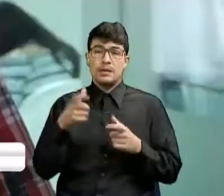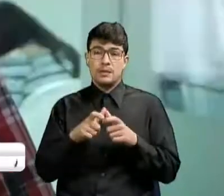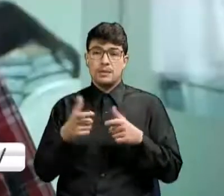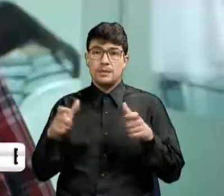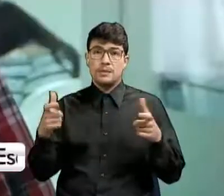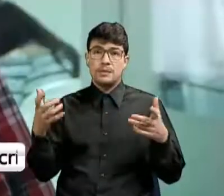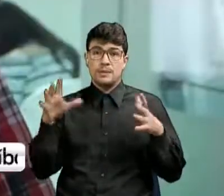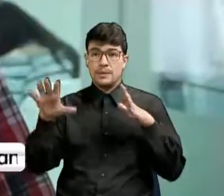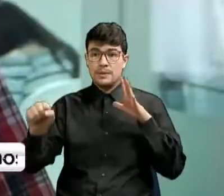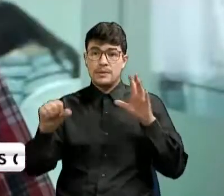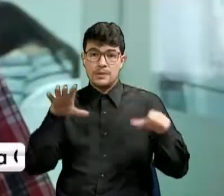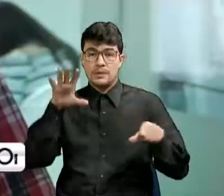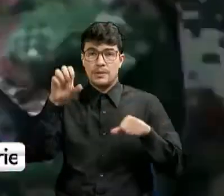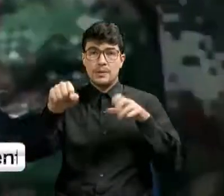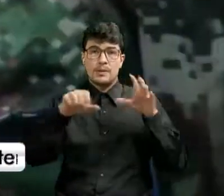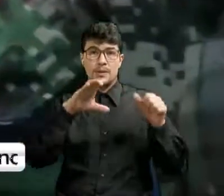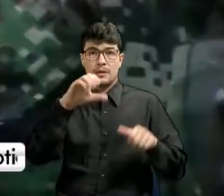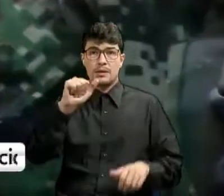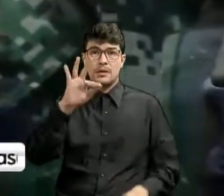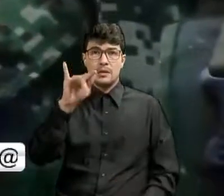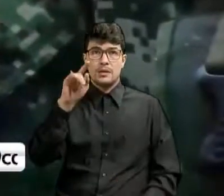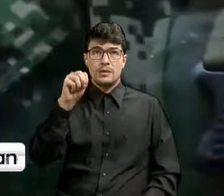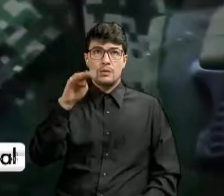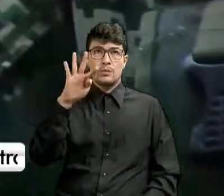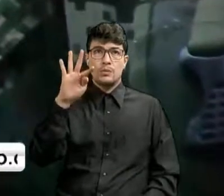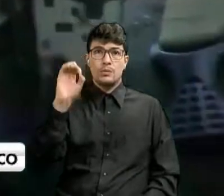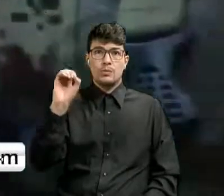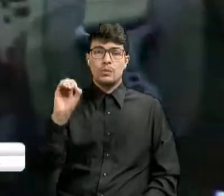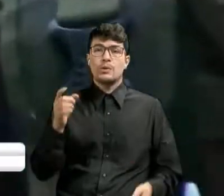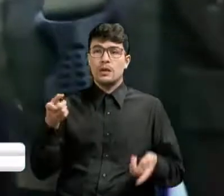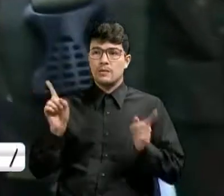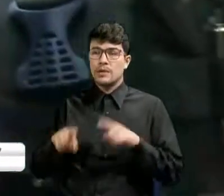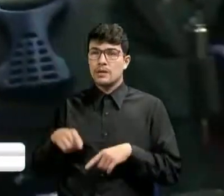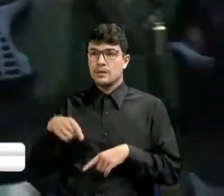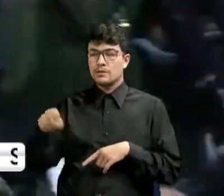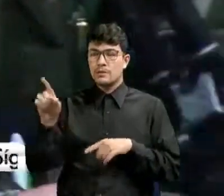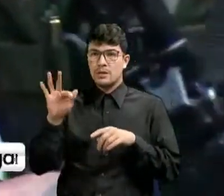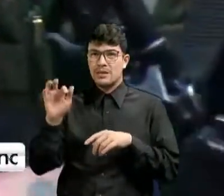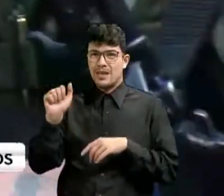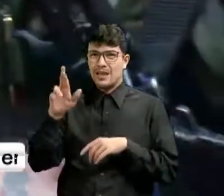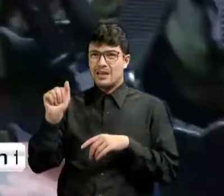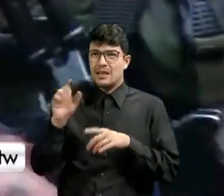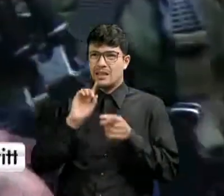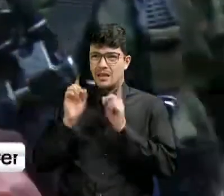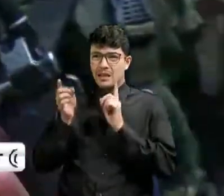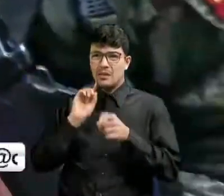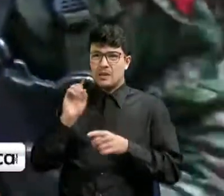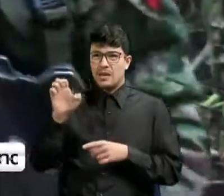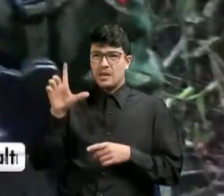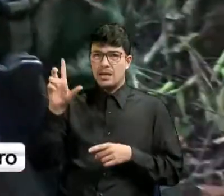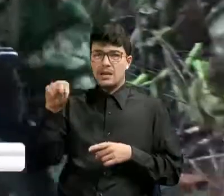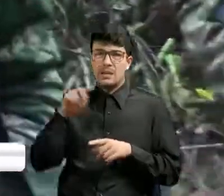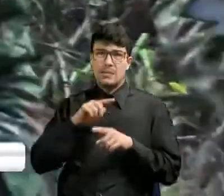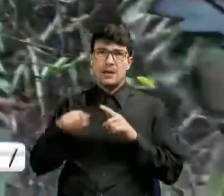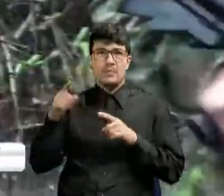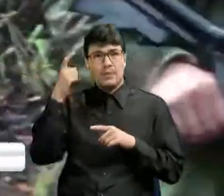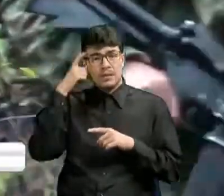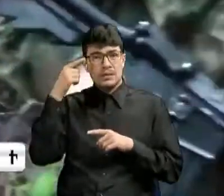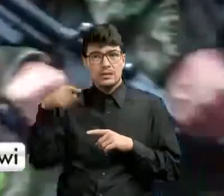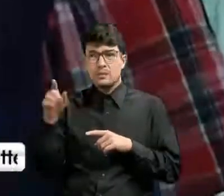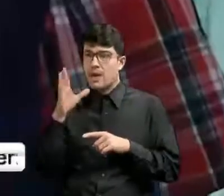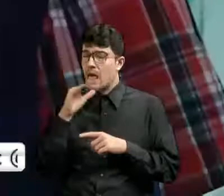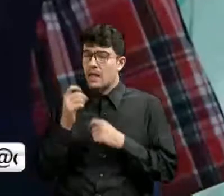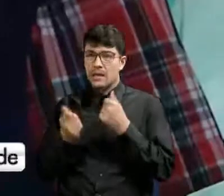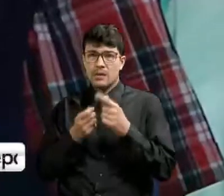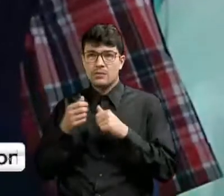un dominio del Catatumbo. Destacan las autoridades de El Tarra los diálogos con el ELN, pero consideran que sin negociar con todos los